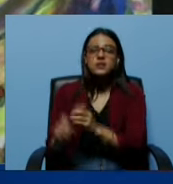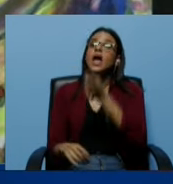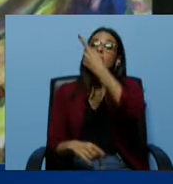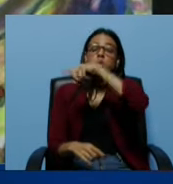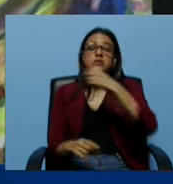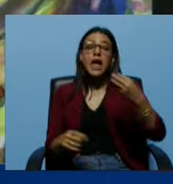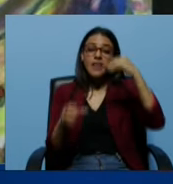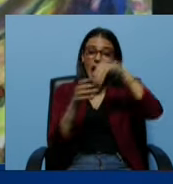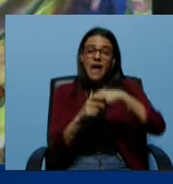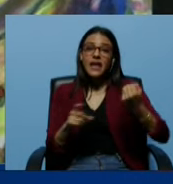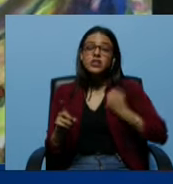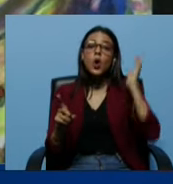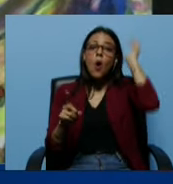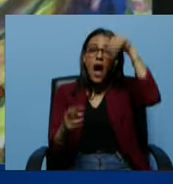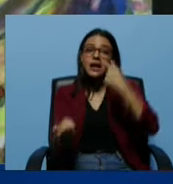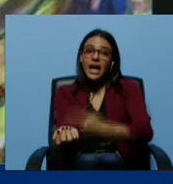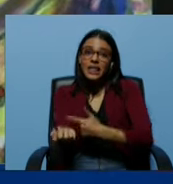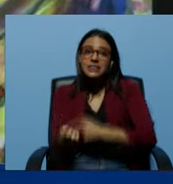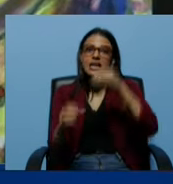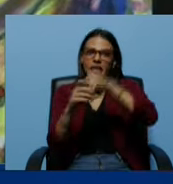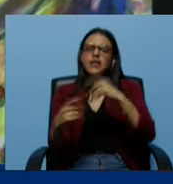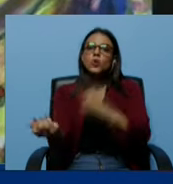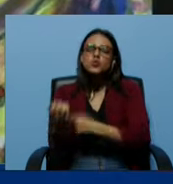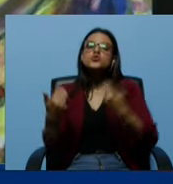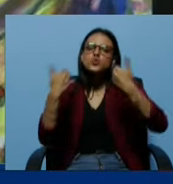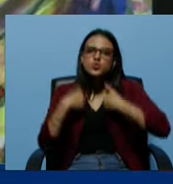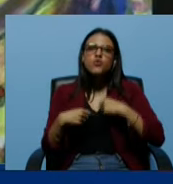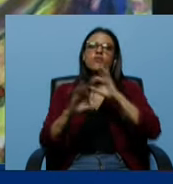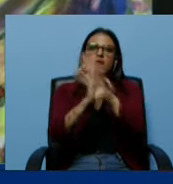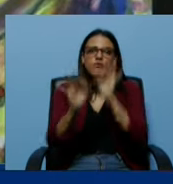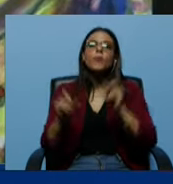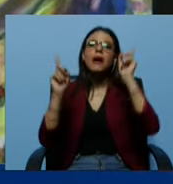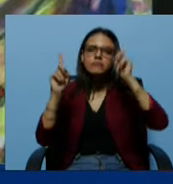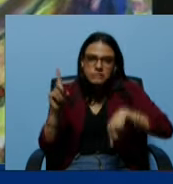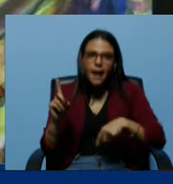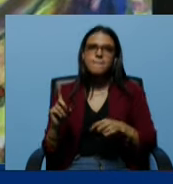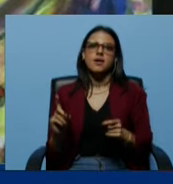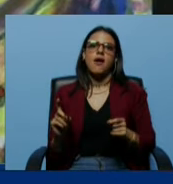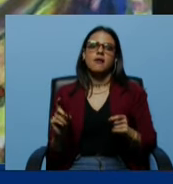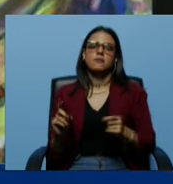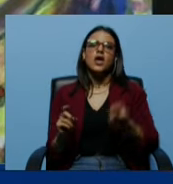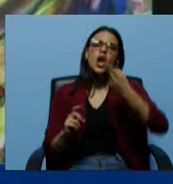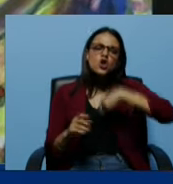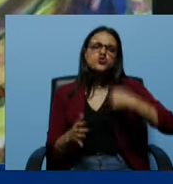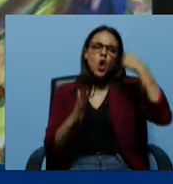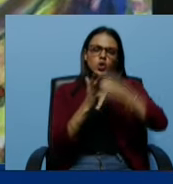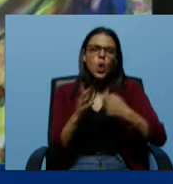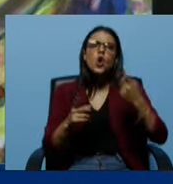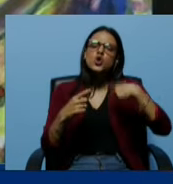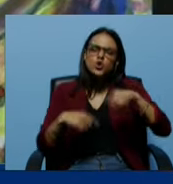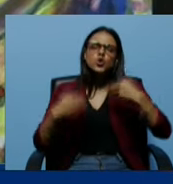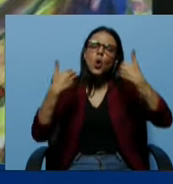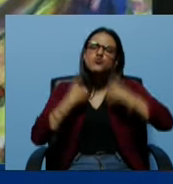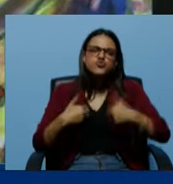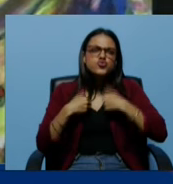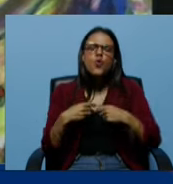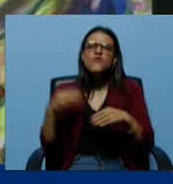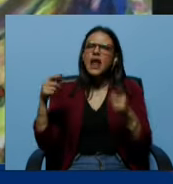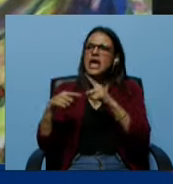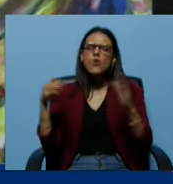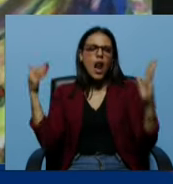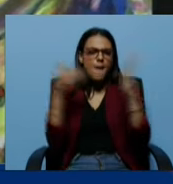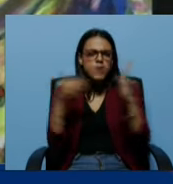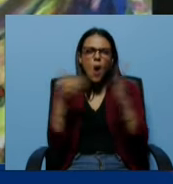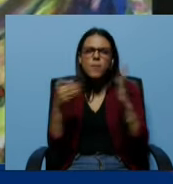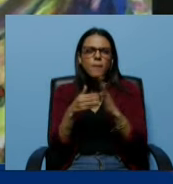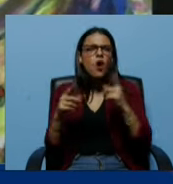también, hermanos y hermanas de Argentina. Nosotros estamos padeciendo una embestida de las más brutales, de